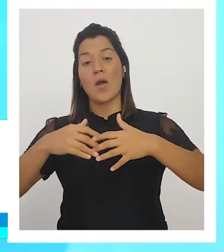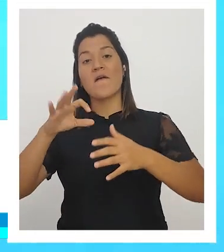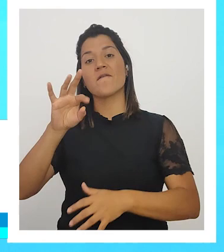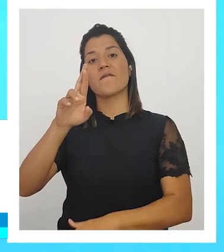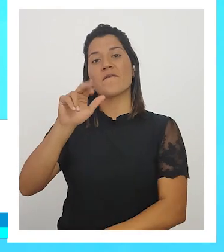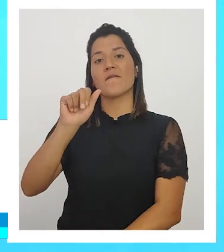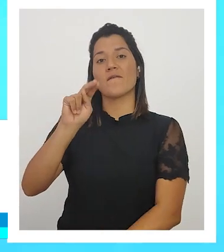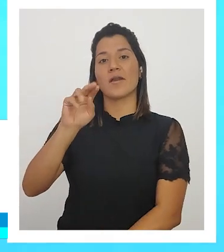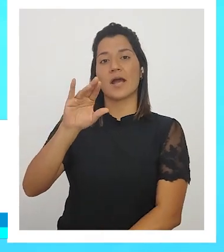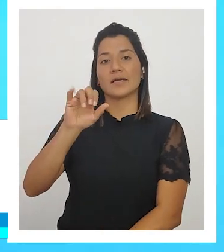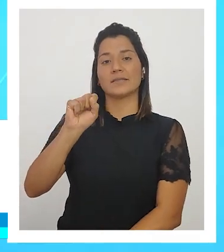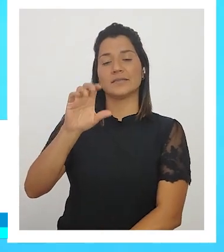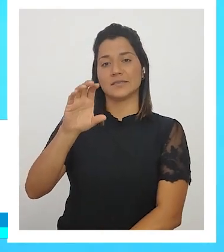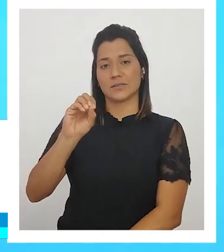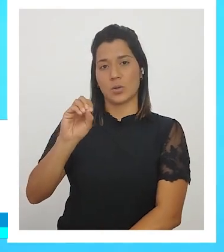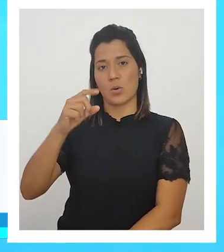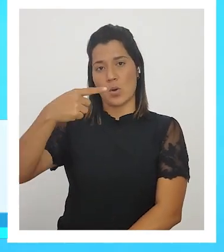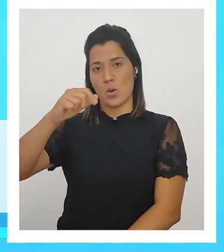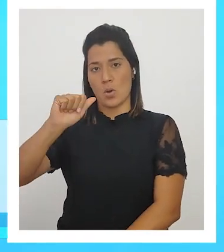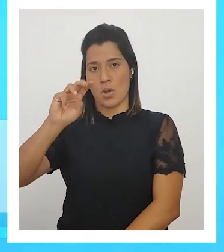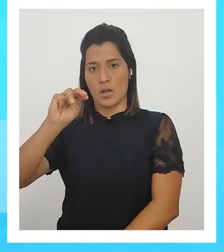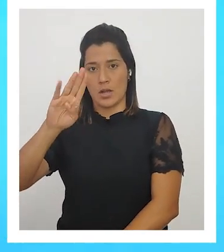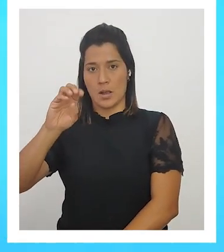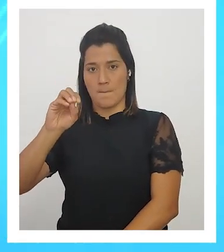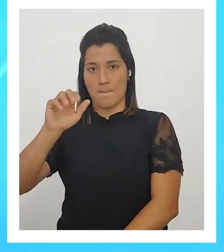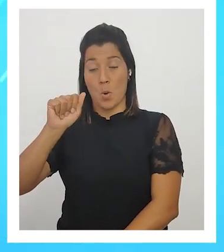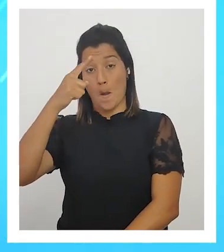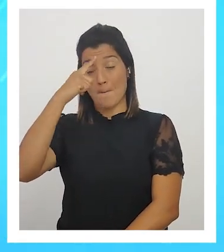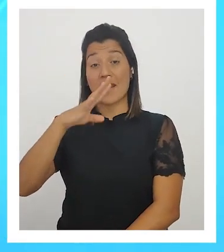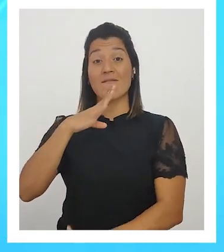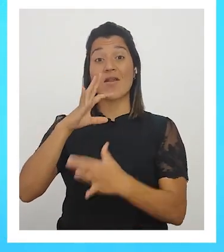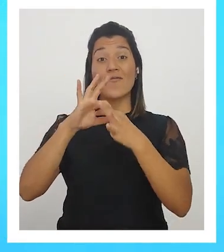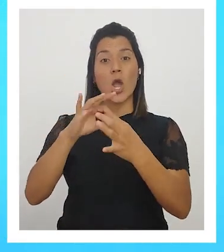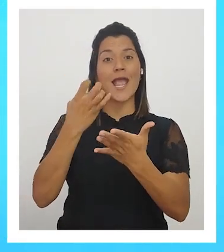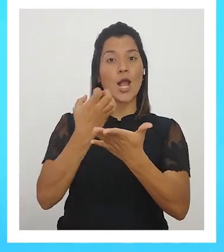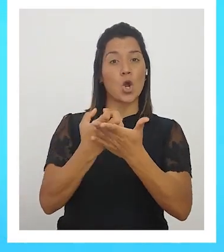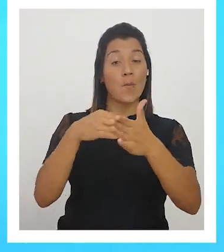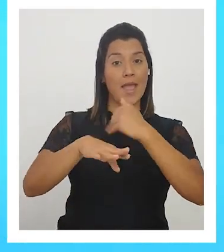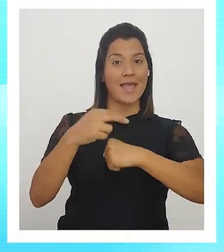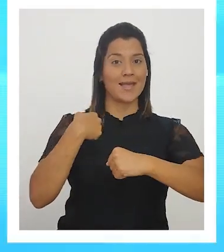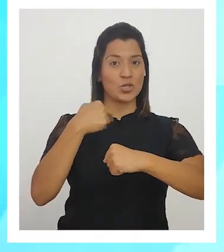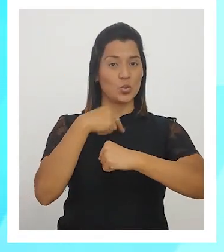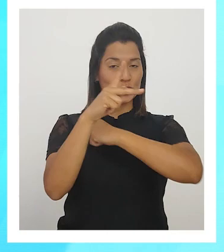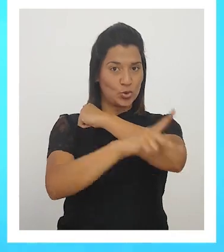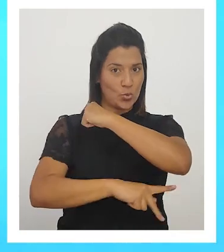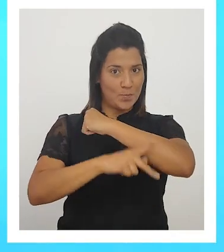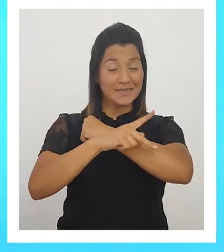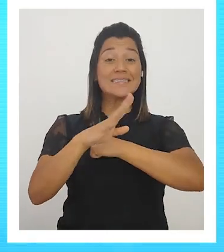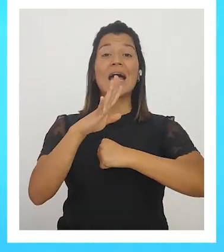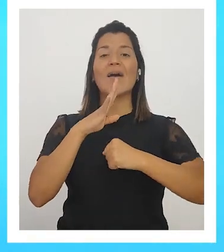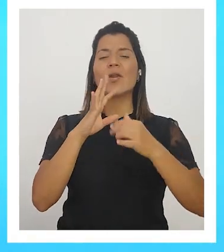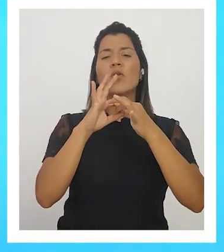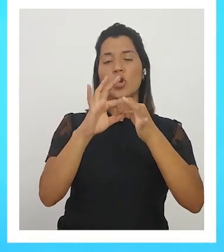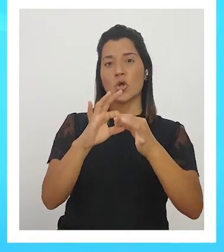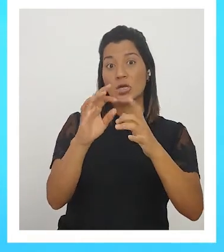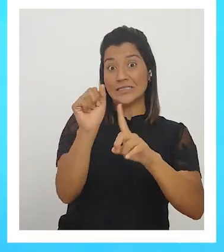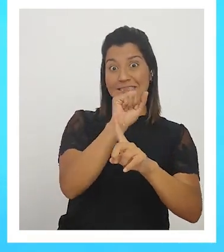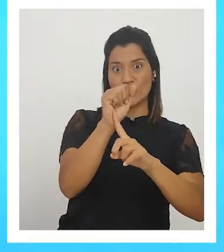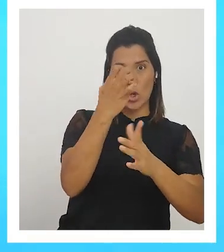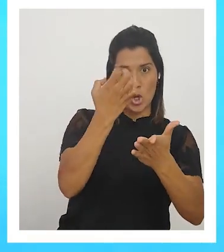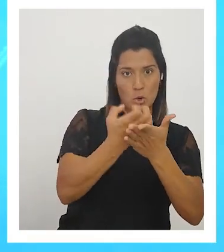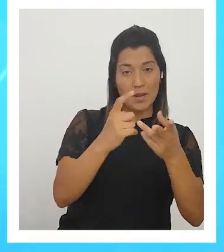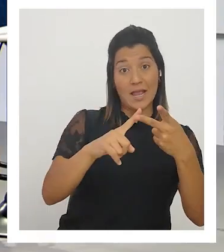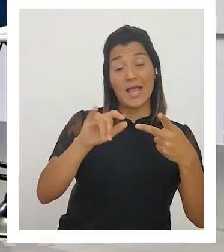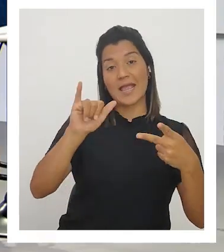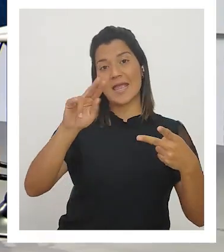la economía actual del país. Estábamos hablando un poco de los indicadores económicos y también de la inflación en el país. Don Francisco,